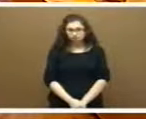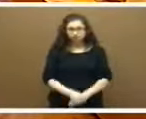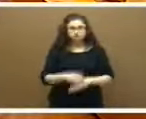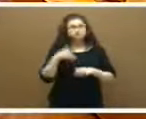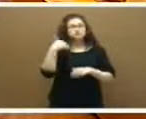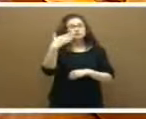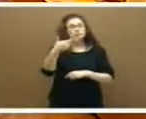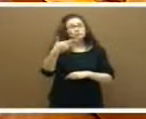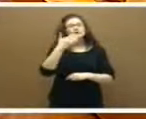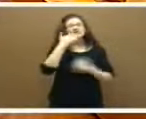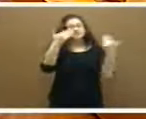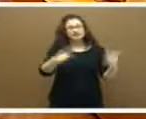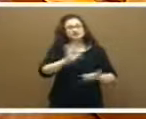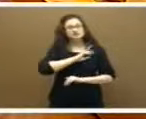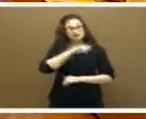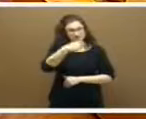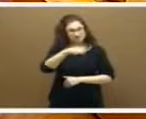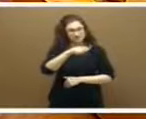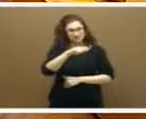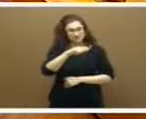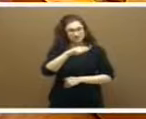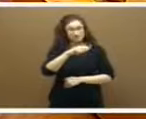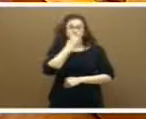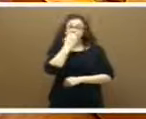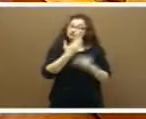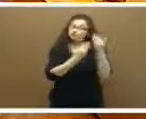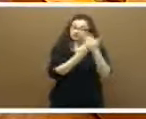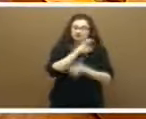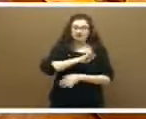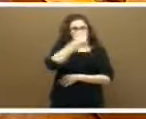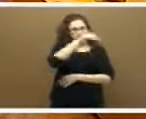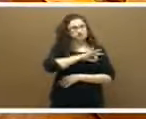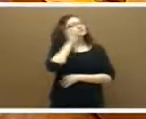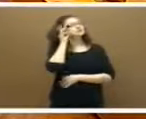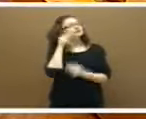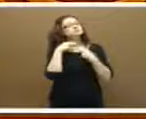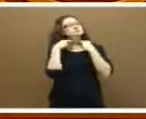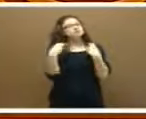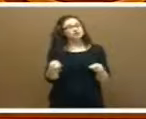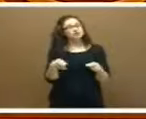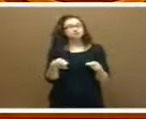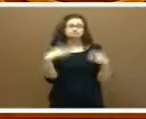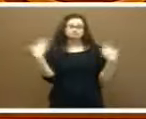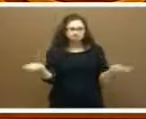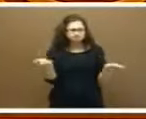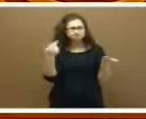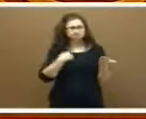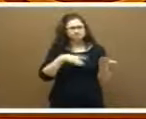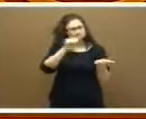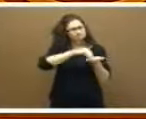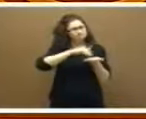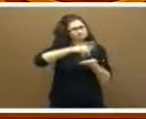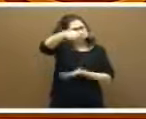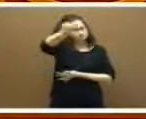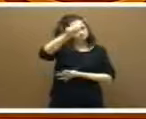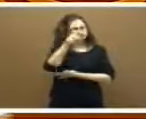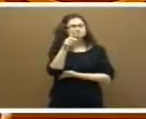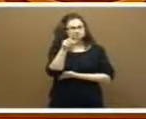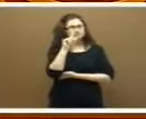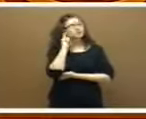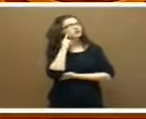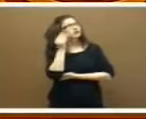Gracias, señor presidente. Buenos días, señoras y señores diputados. En varias ocasiones habrán sus señorías oído hablar de eso